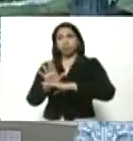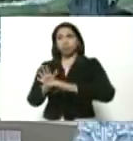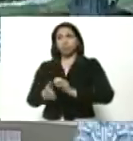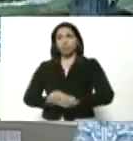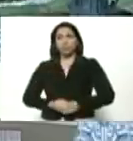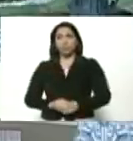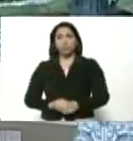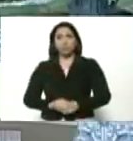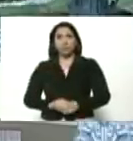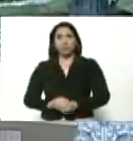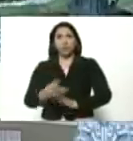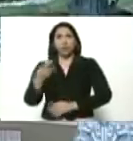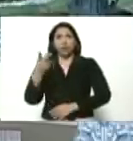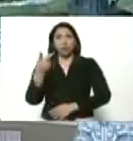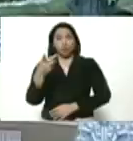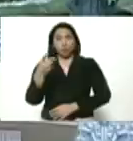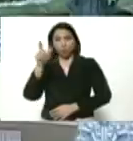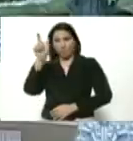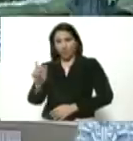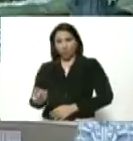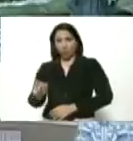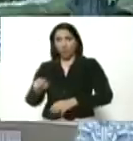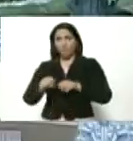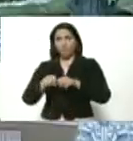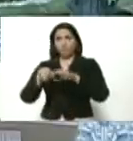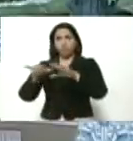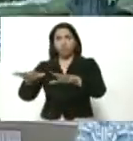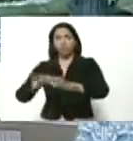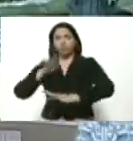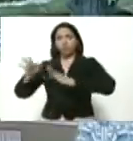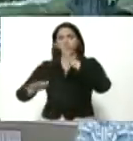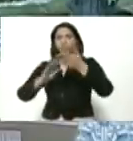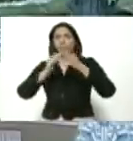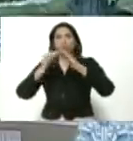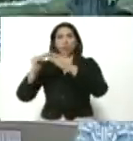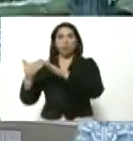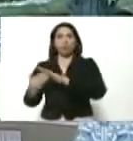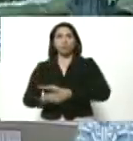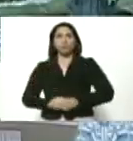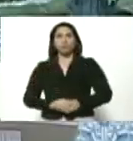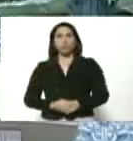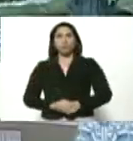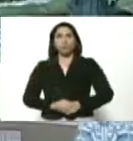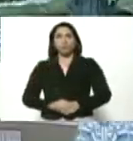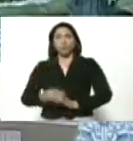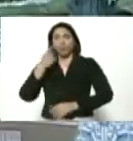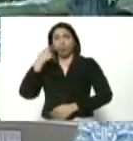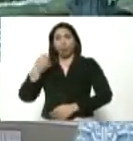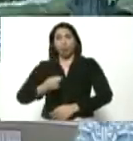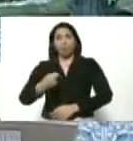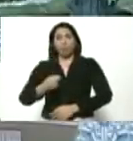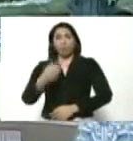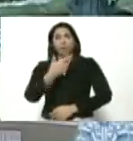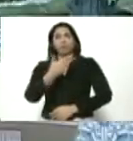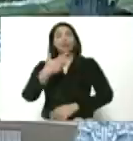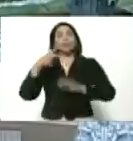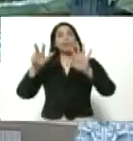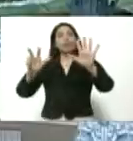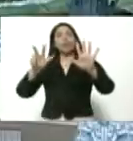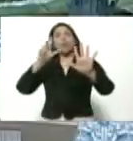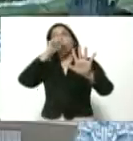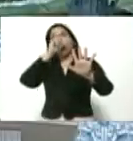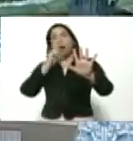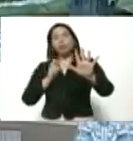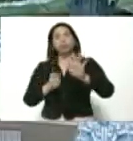el segundo caso de transmisión comunitaria es un hombre de 38 años de